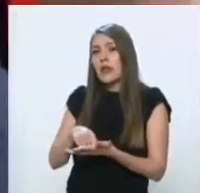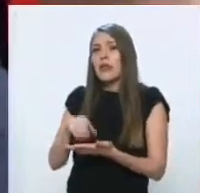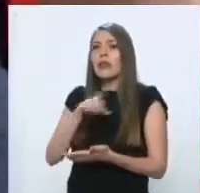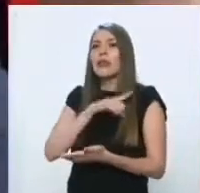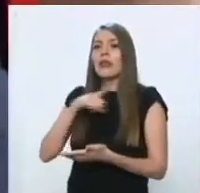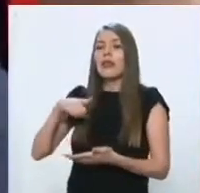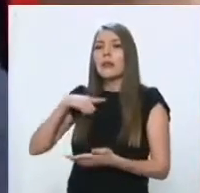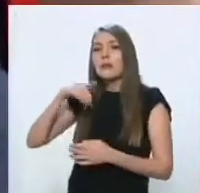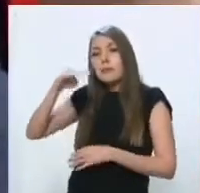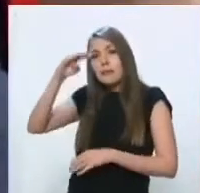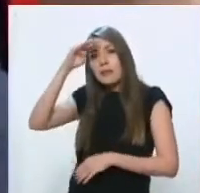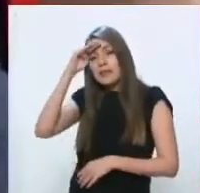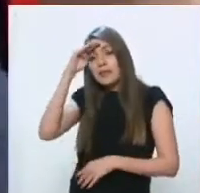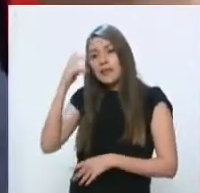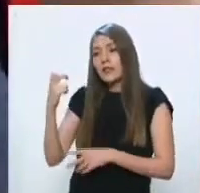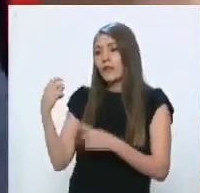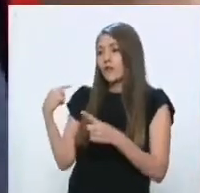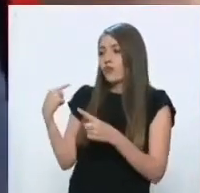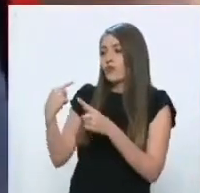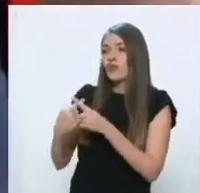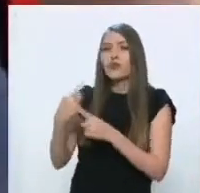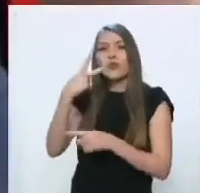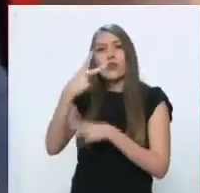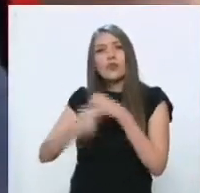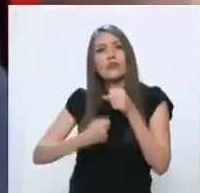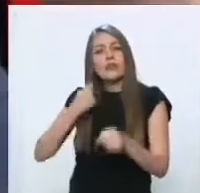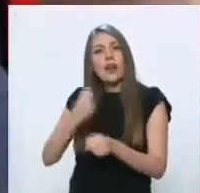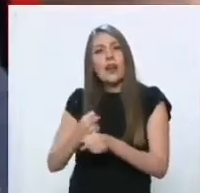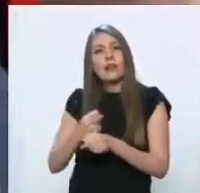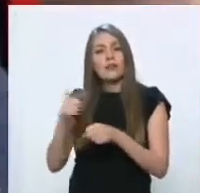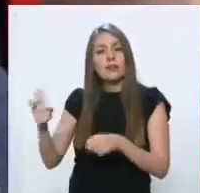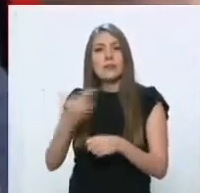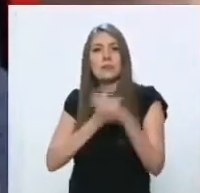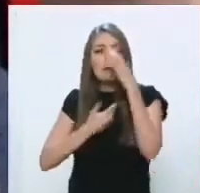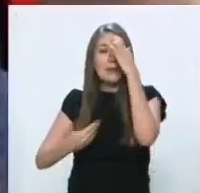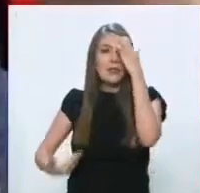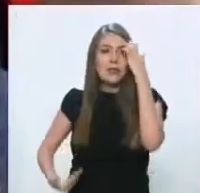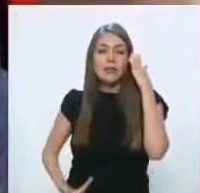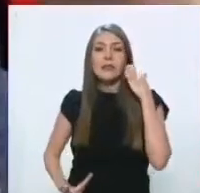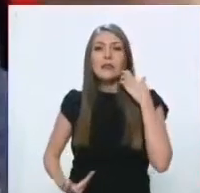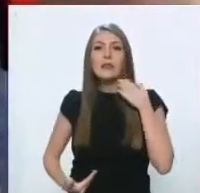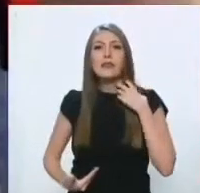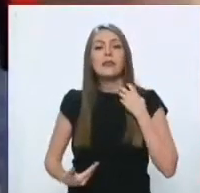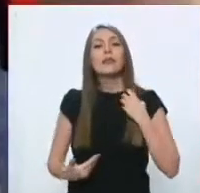estos 2 años de la Cuarta Transformación también